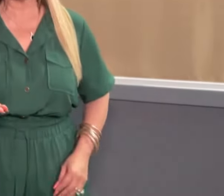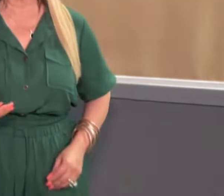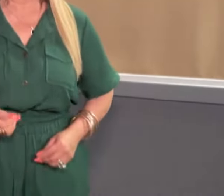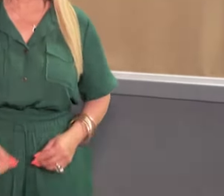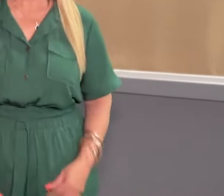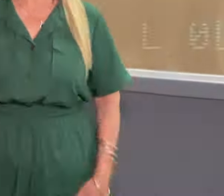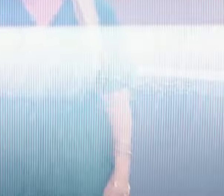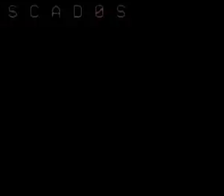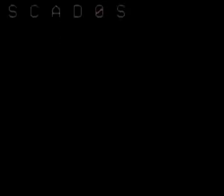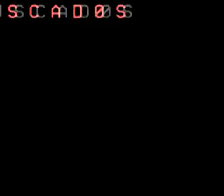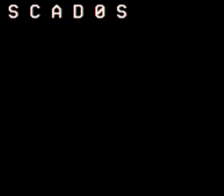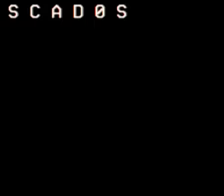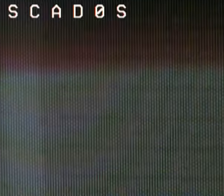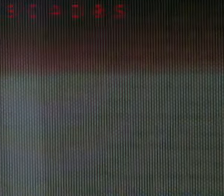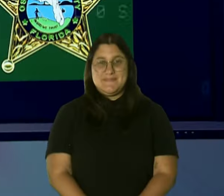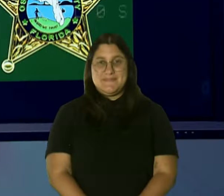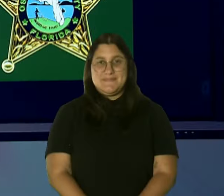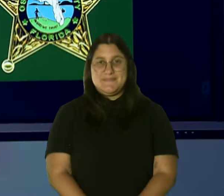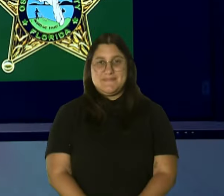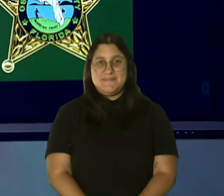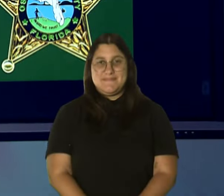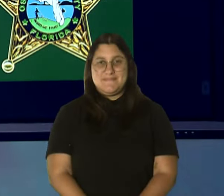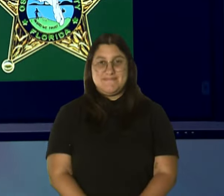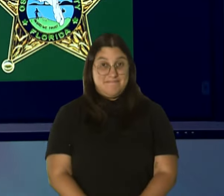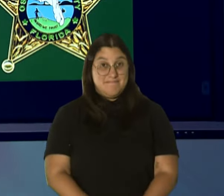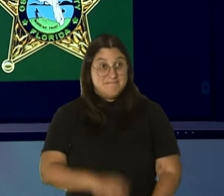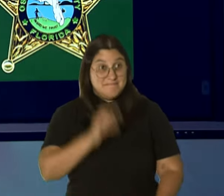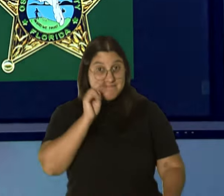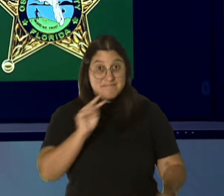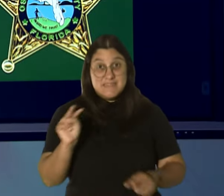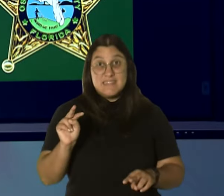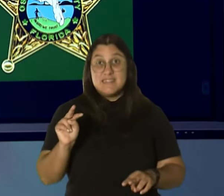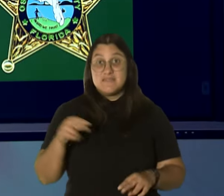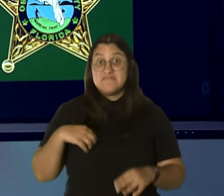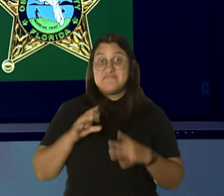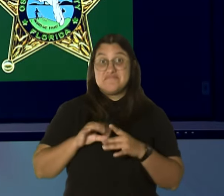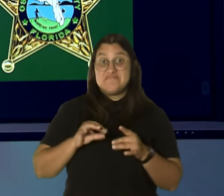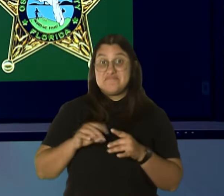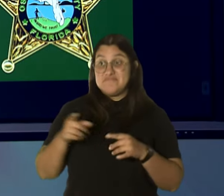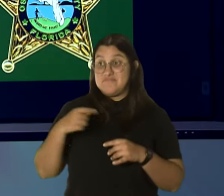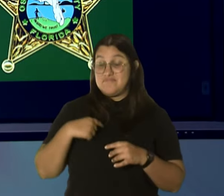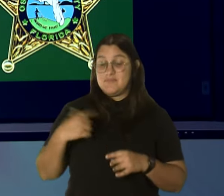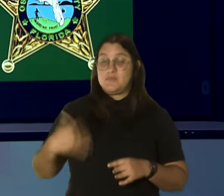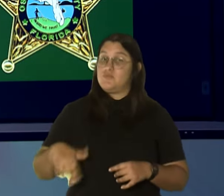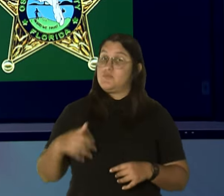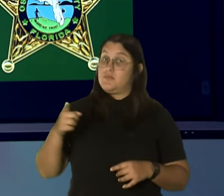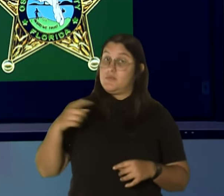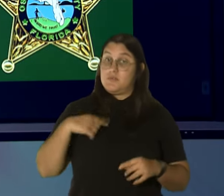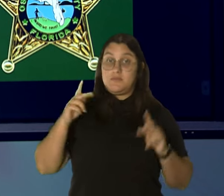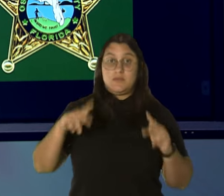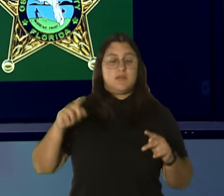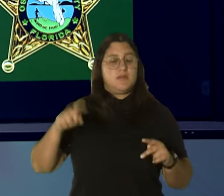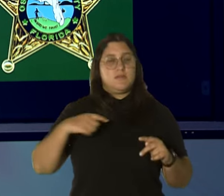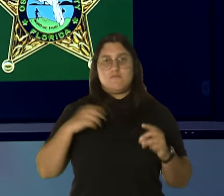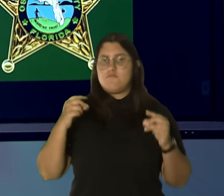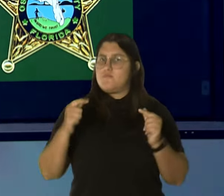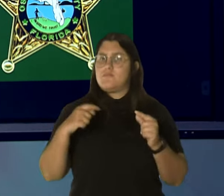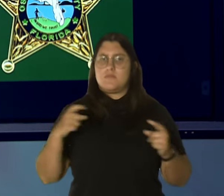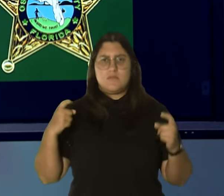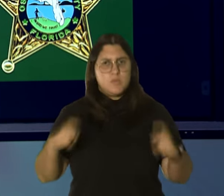con Miguel vieron lo que mencionó el sherif Marcos López este individuo tenene que ser arrestado de inmediato